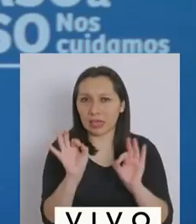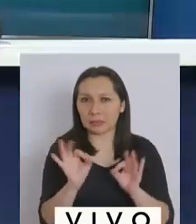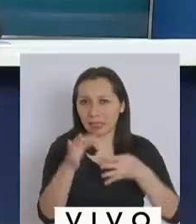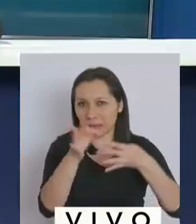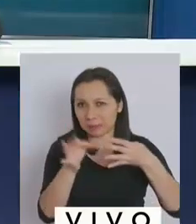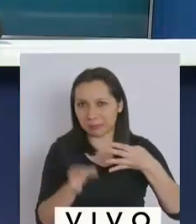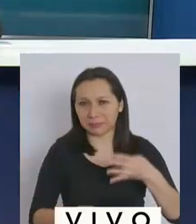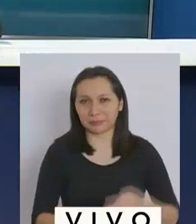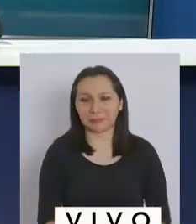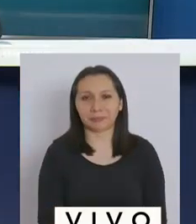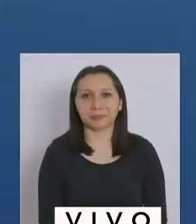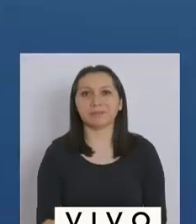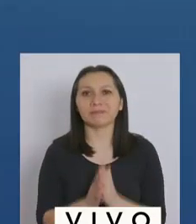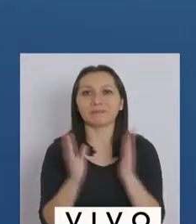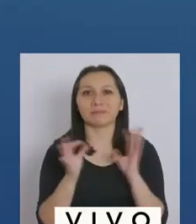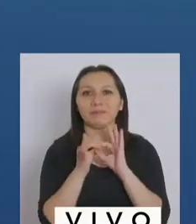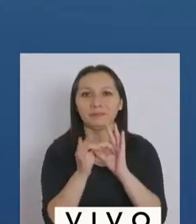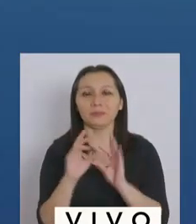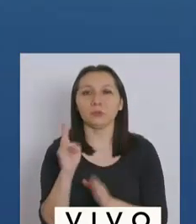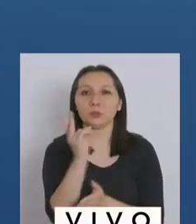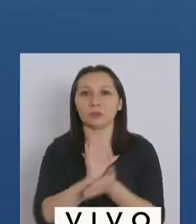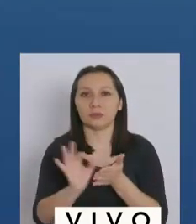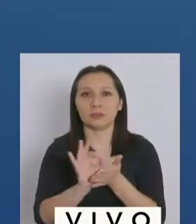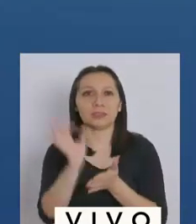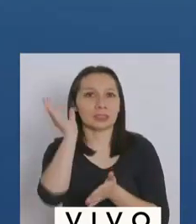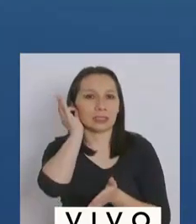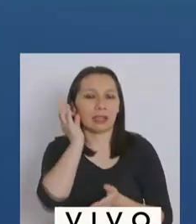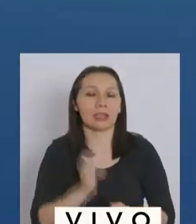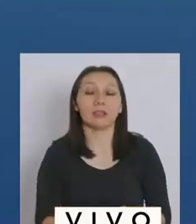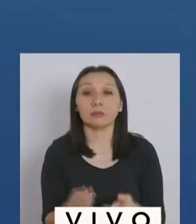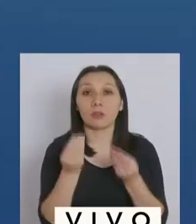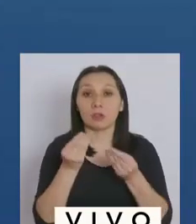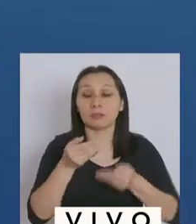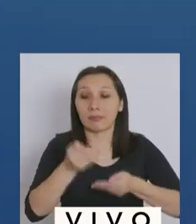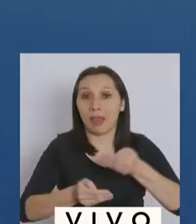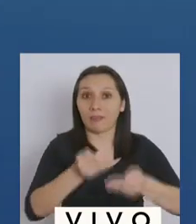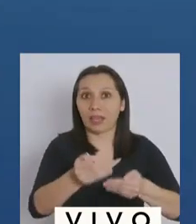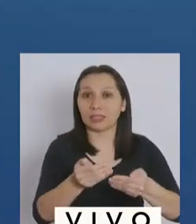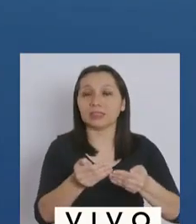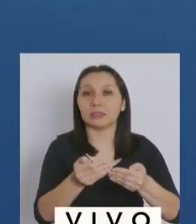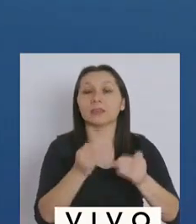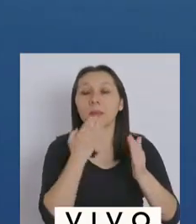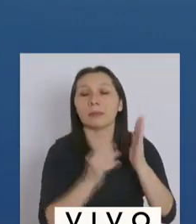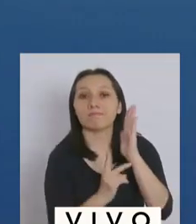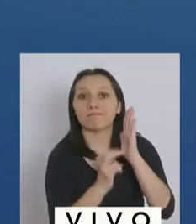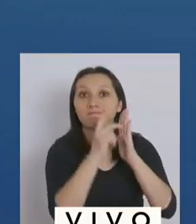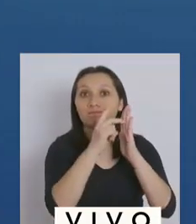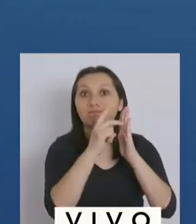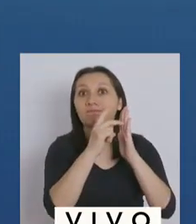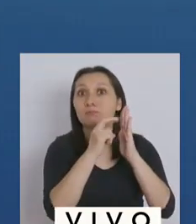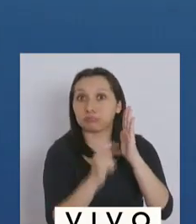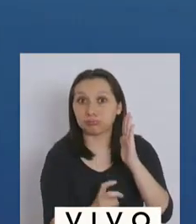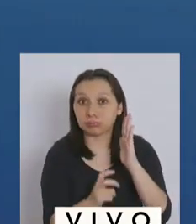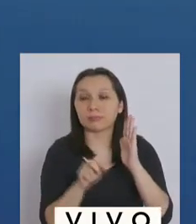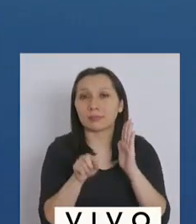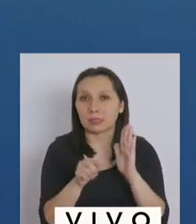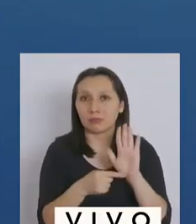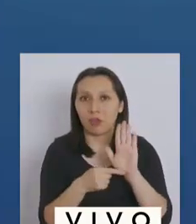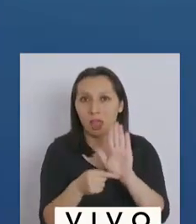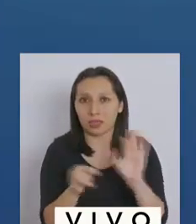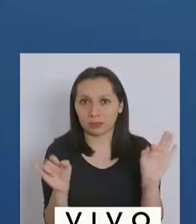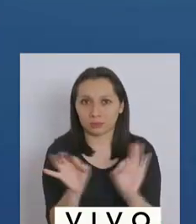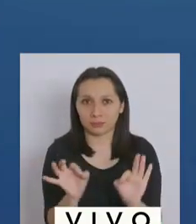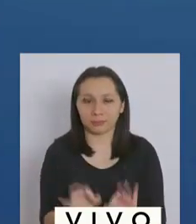detalles. Muchas gracias, subsecretaria. Bueno, los avances y retrocesos en el plan paso a paso son los